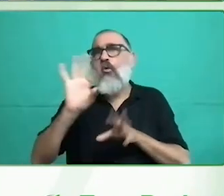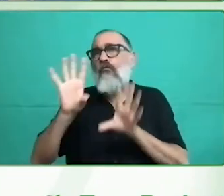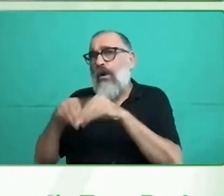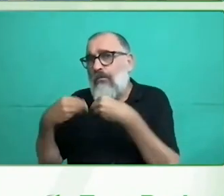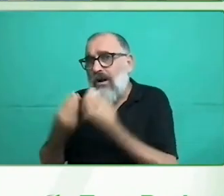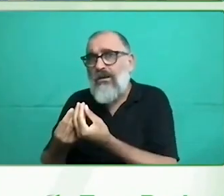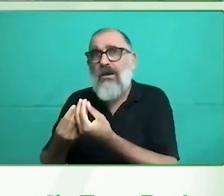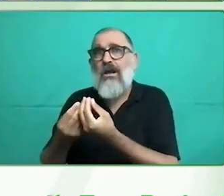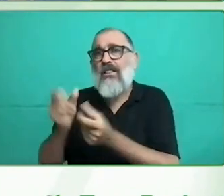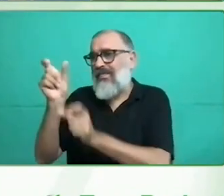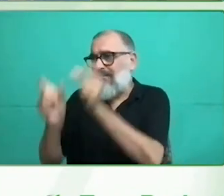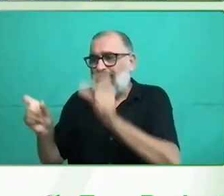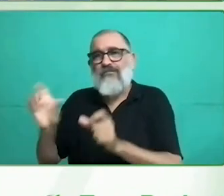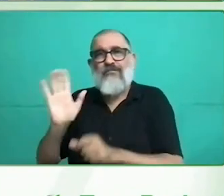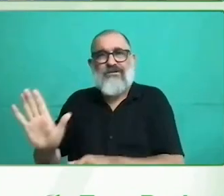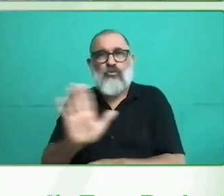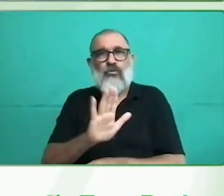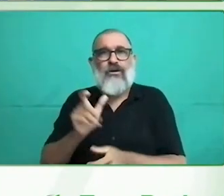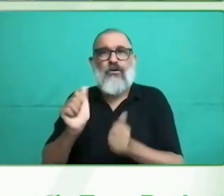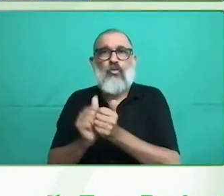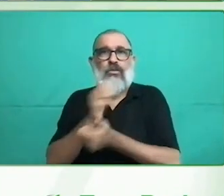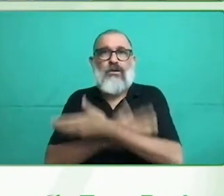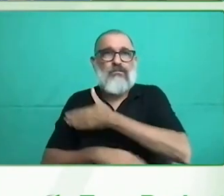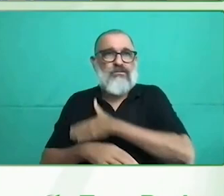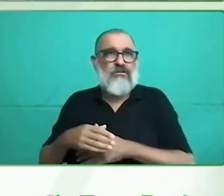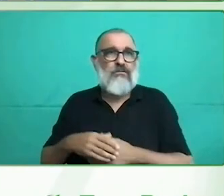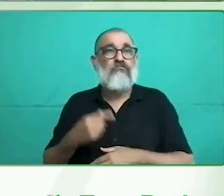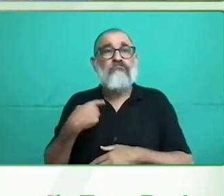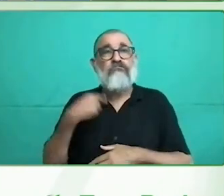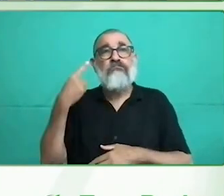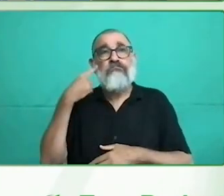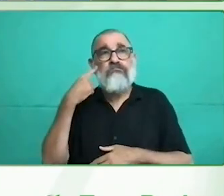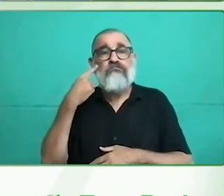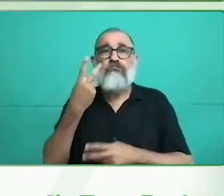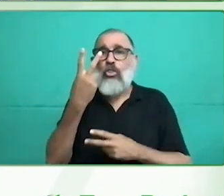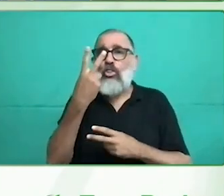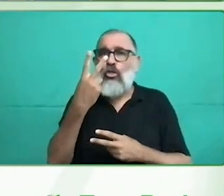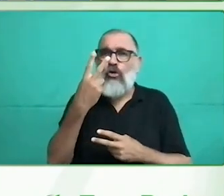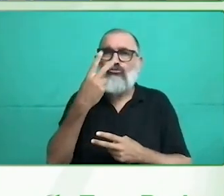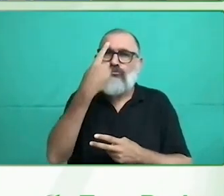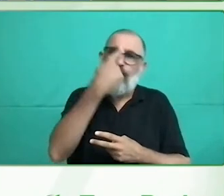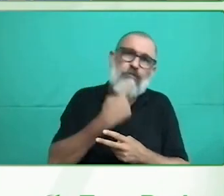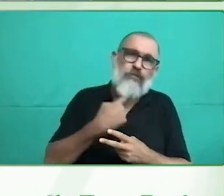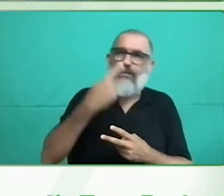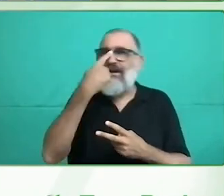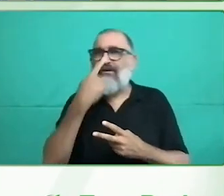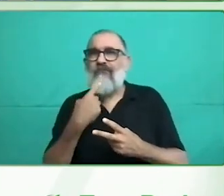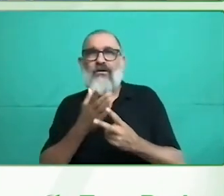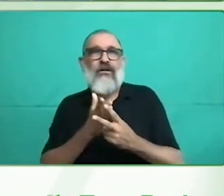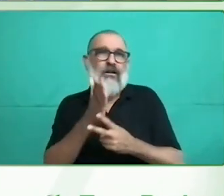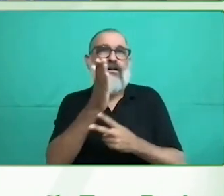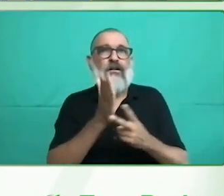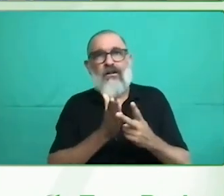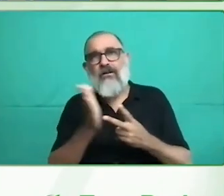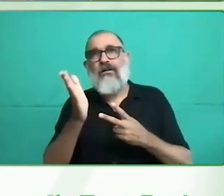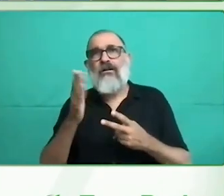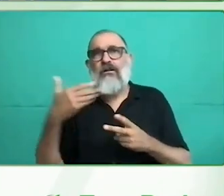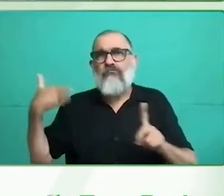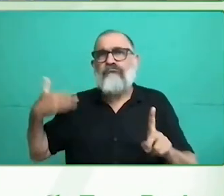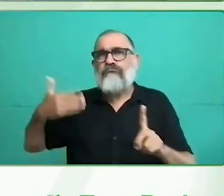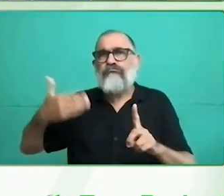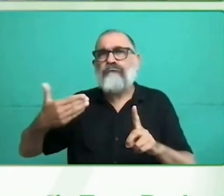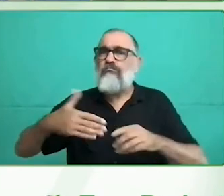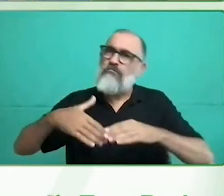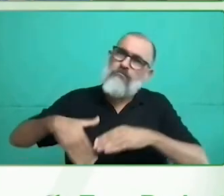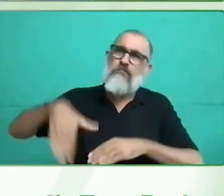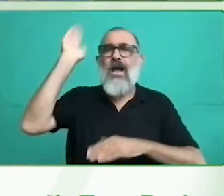o el sistema ha sido poco flexible con este grupo. Y creo que el trabajo por cuenta propia es una